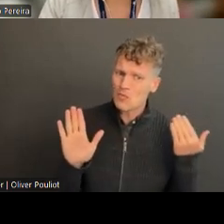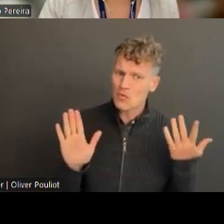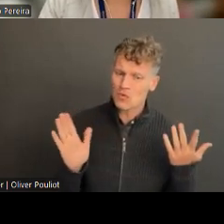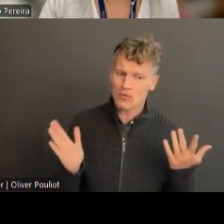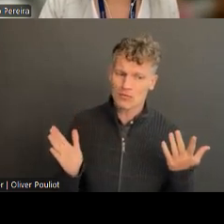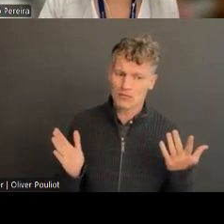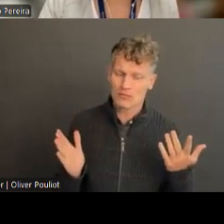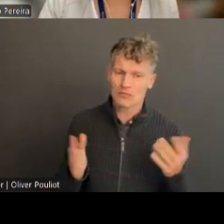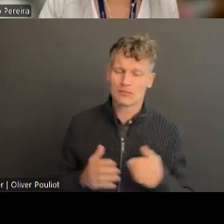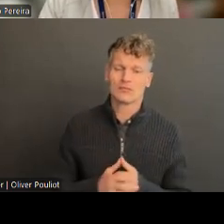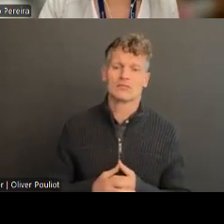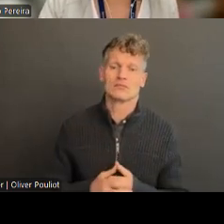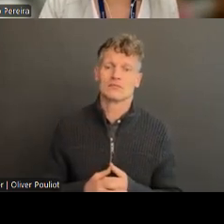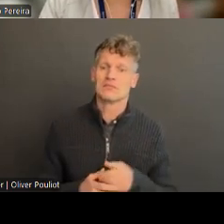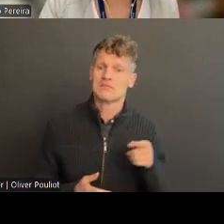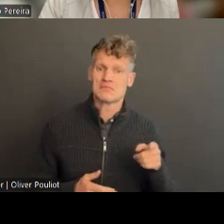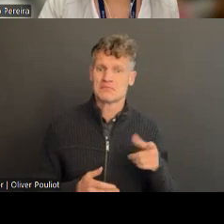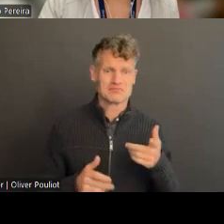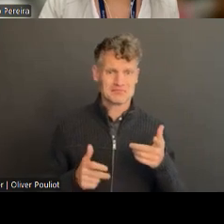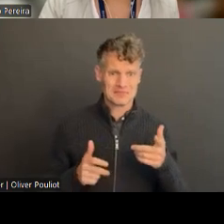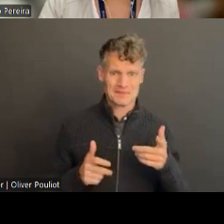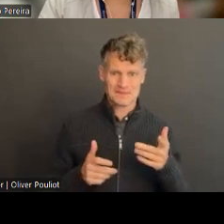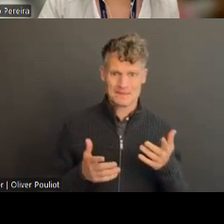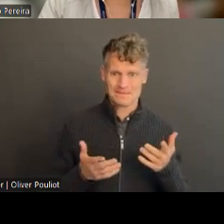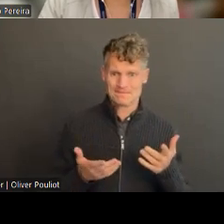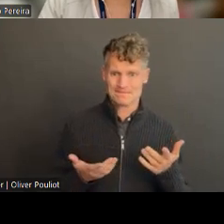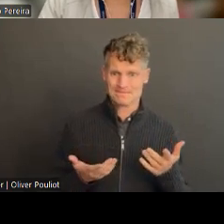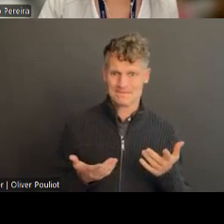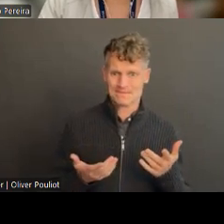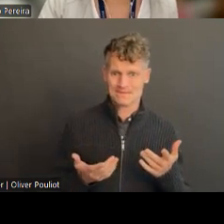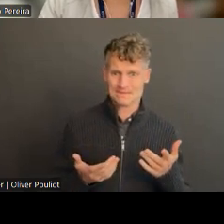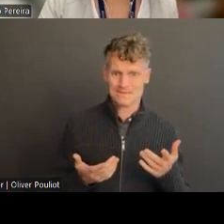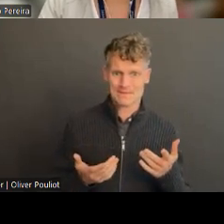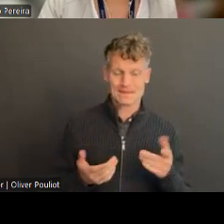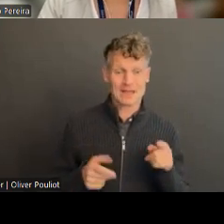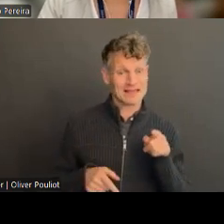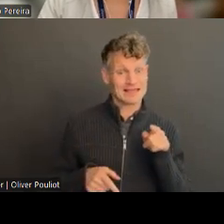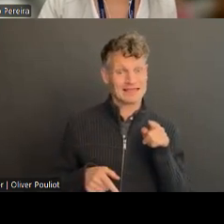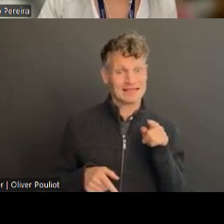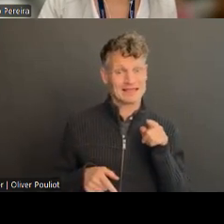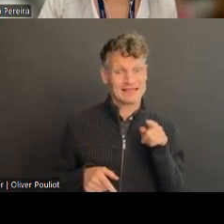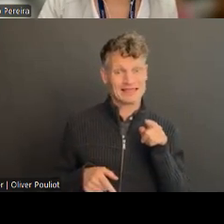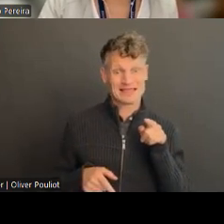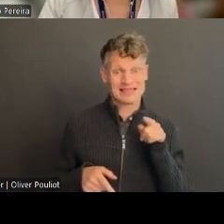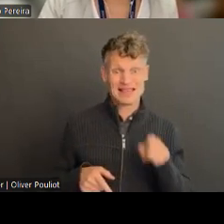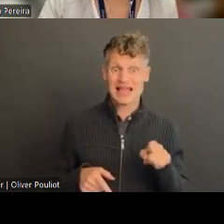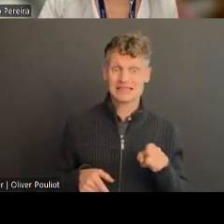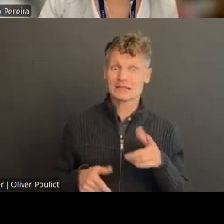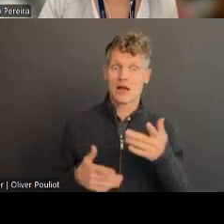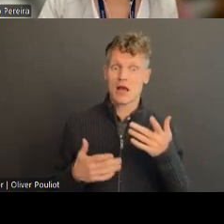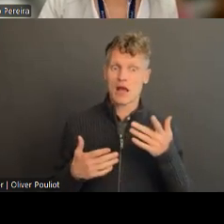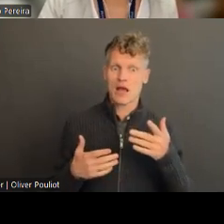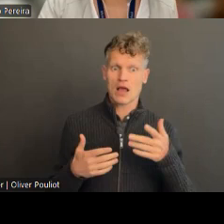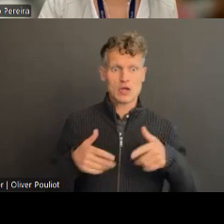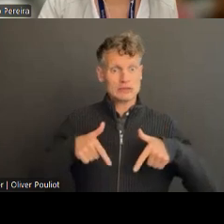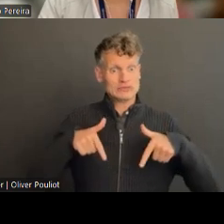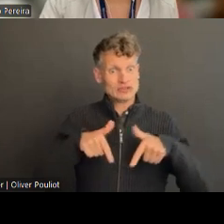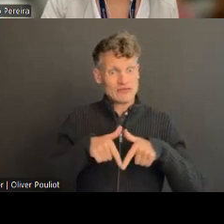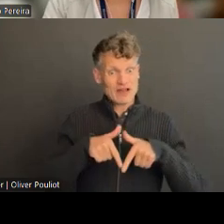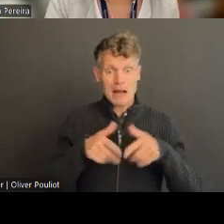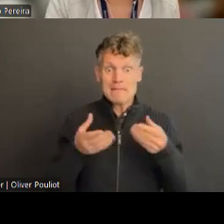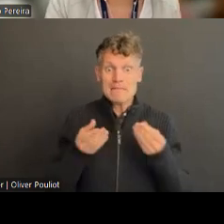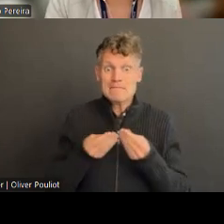por ejemplo, si uno analiza la sobrevida a los 5 años, ¿cierto?, posterior al diagnóstico de cáncer cervicuterino, la